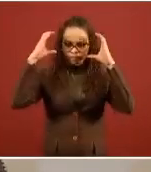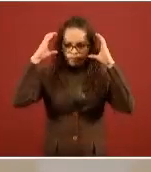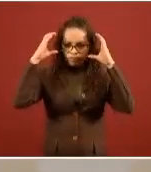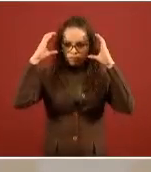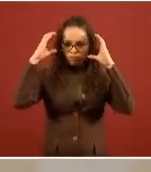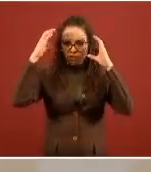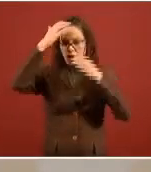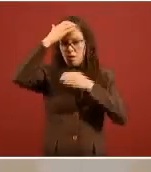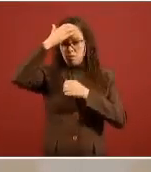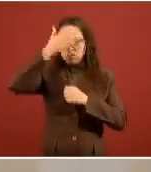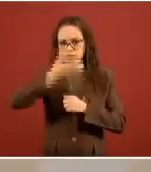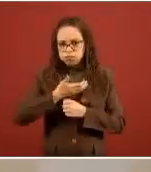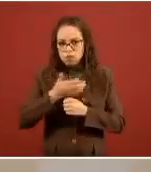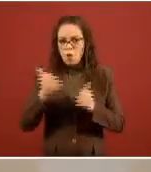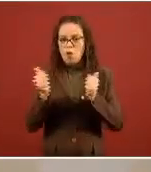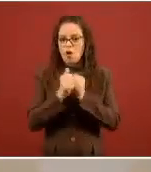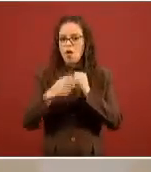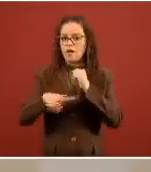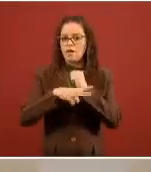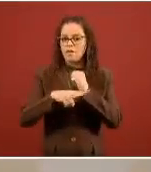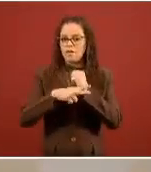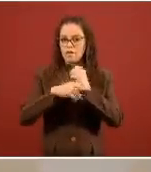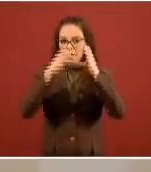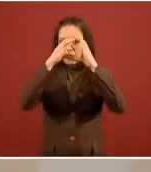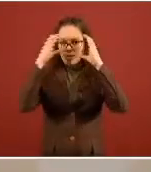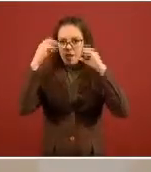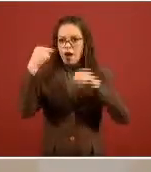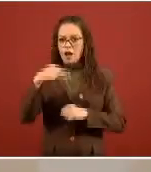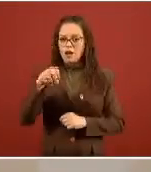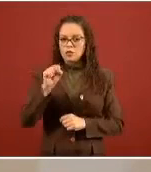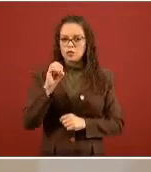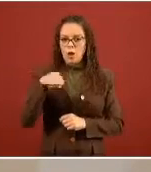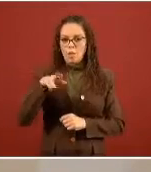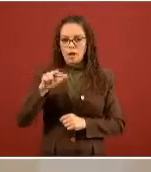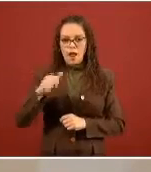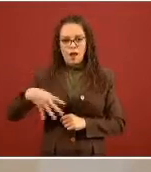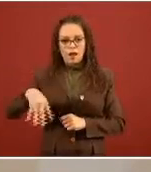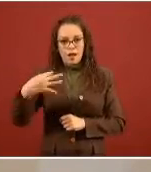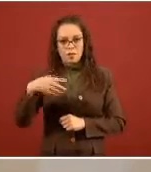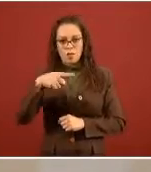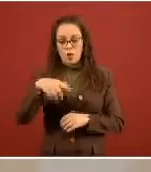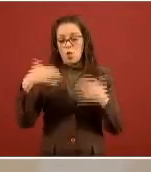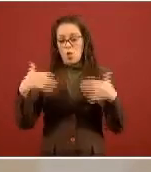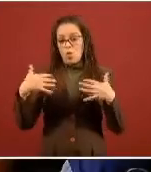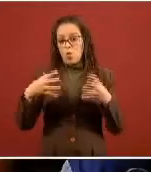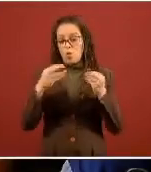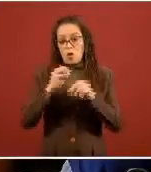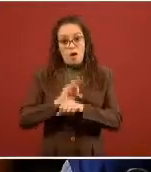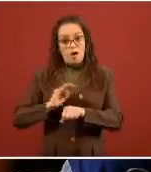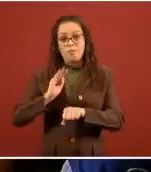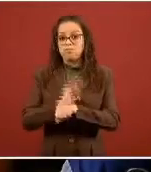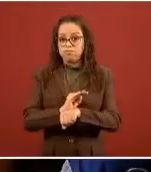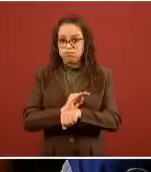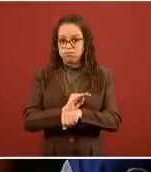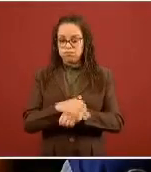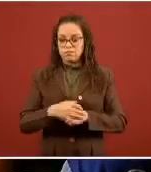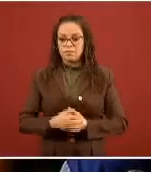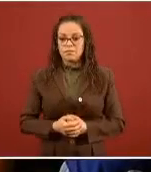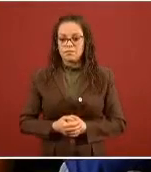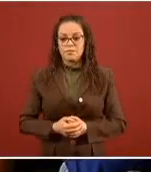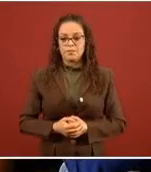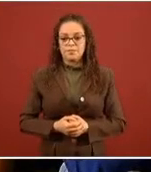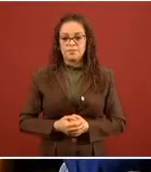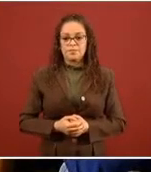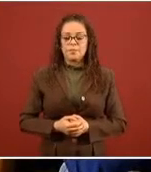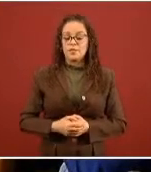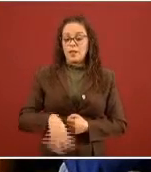sombra 14, que es un vidrio de alta protección. Quien estuviera en una misma unidad de trabajo donde